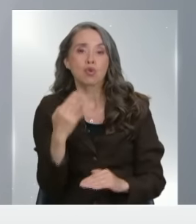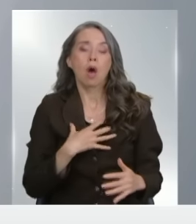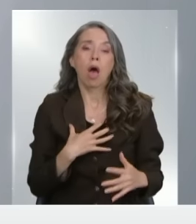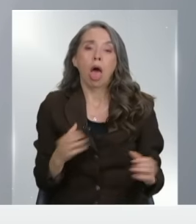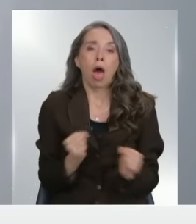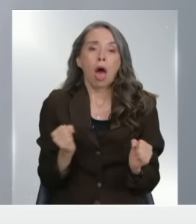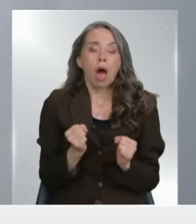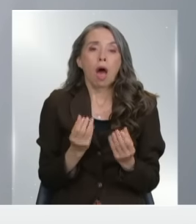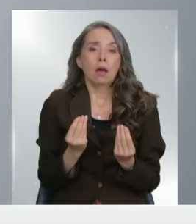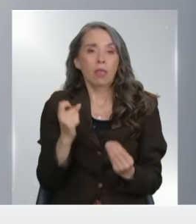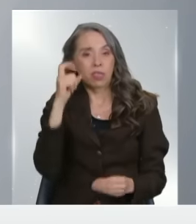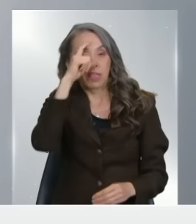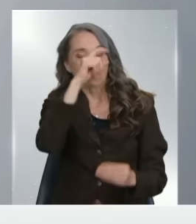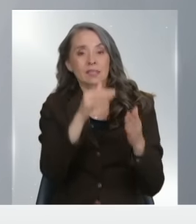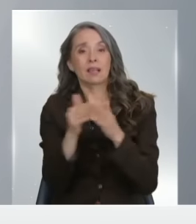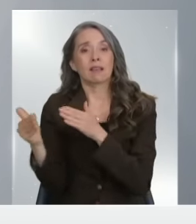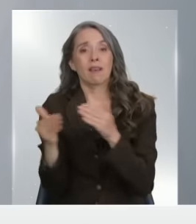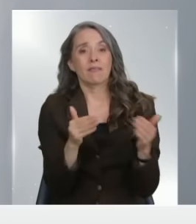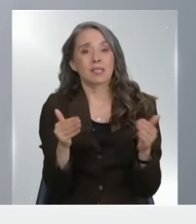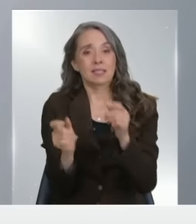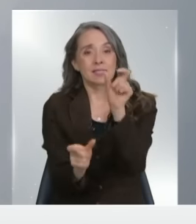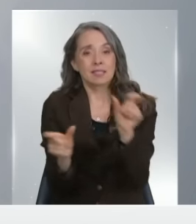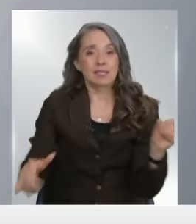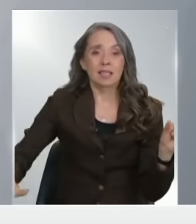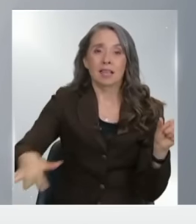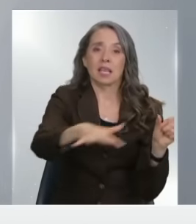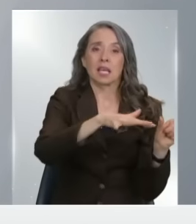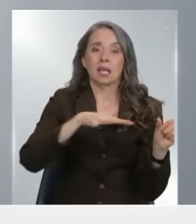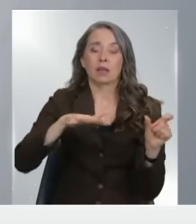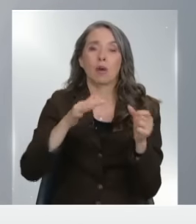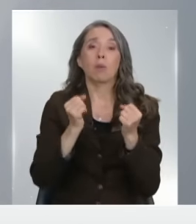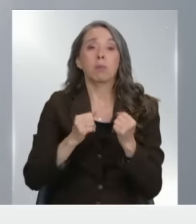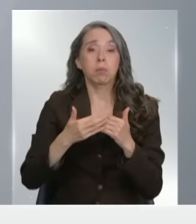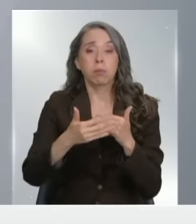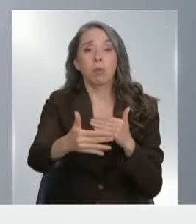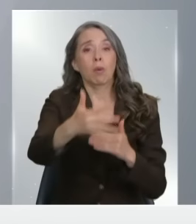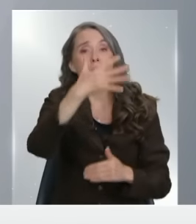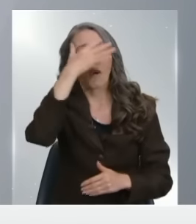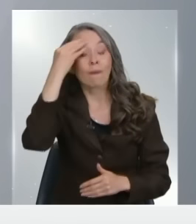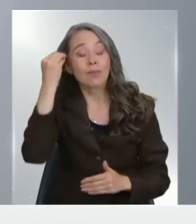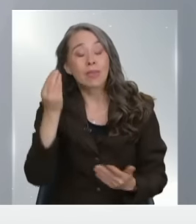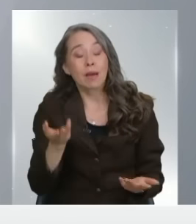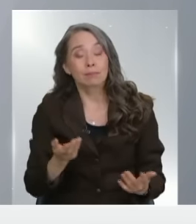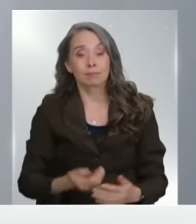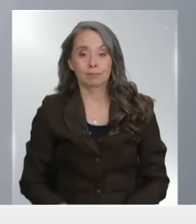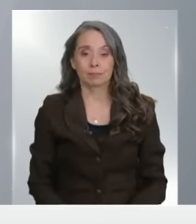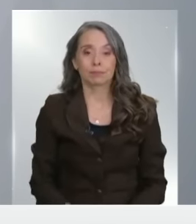difícilmente los vecinos de este sector podrán olvidar.